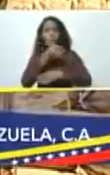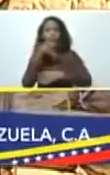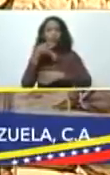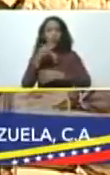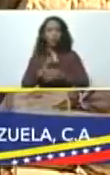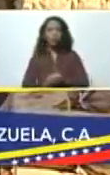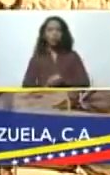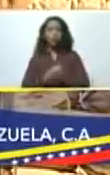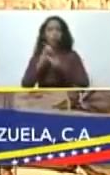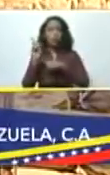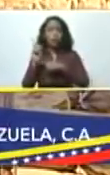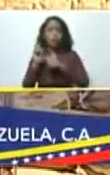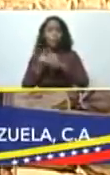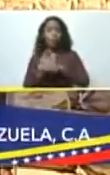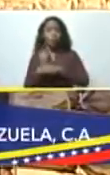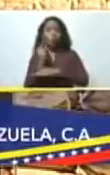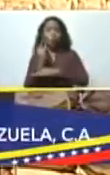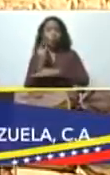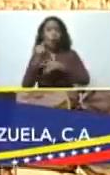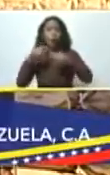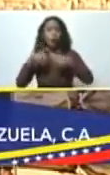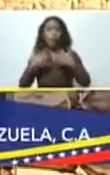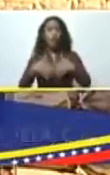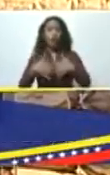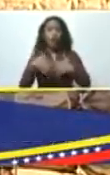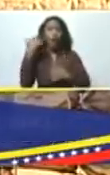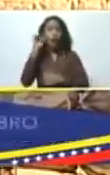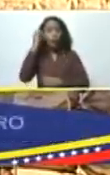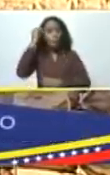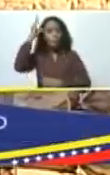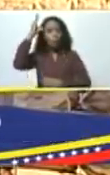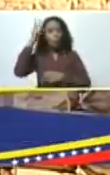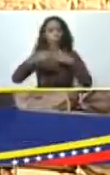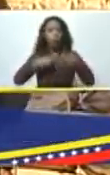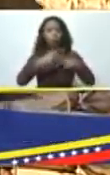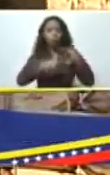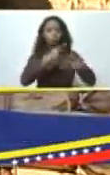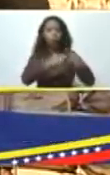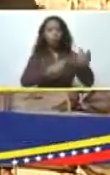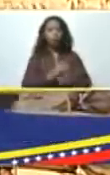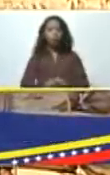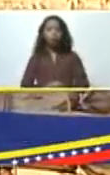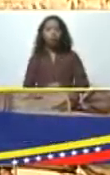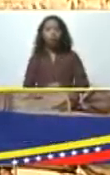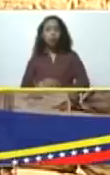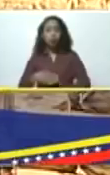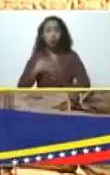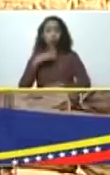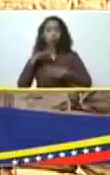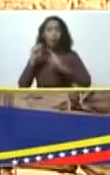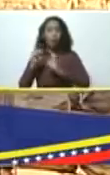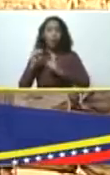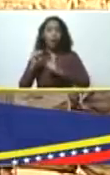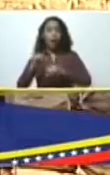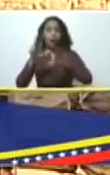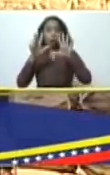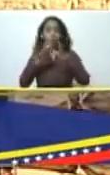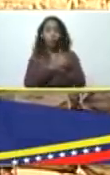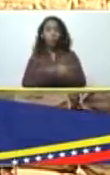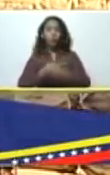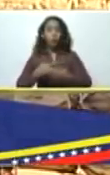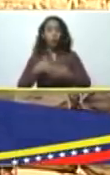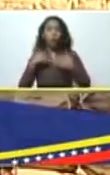Y esta planta, señor presidente, tiene una capacidad de procesamiento que puede alcanzar hasta 8